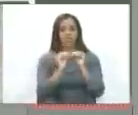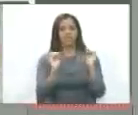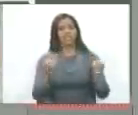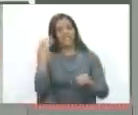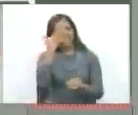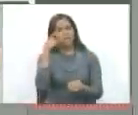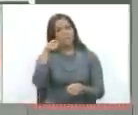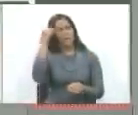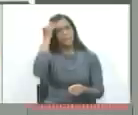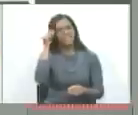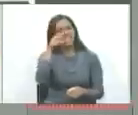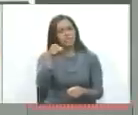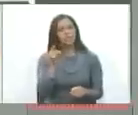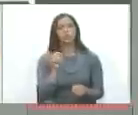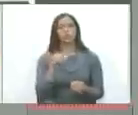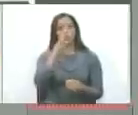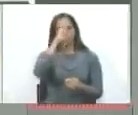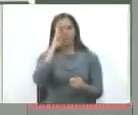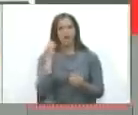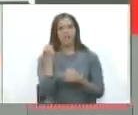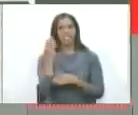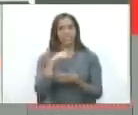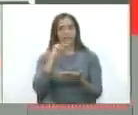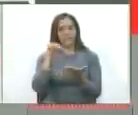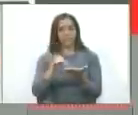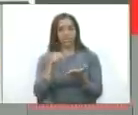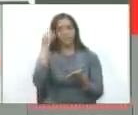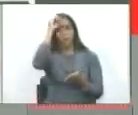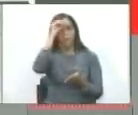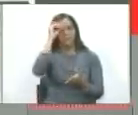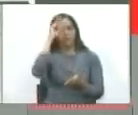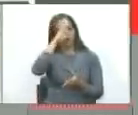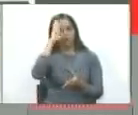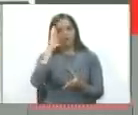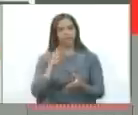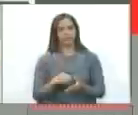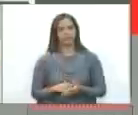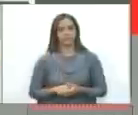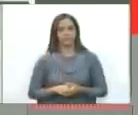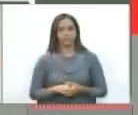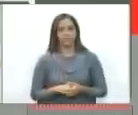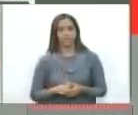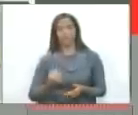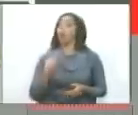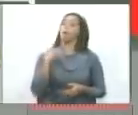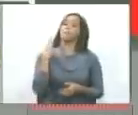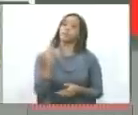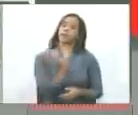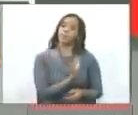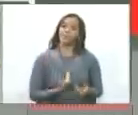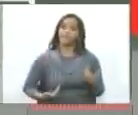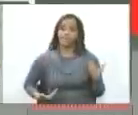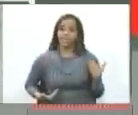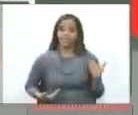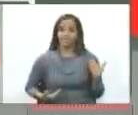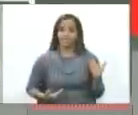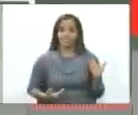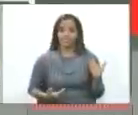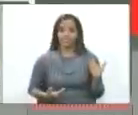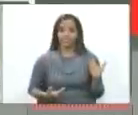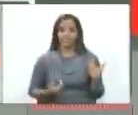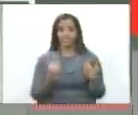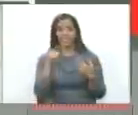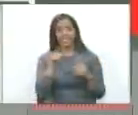ti lo que ha sucedido en la Asamblea? ¿Cuál es tu opinión, Diosdado? Primero, presidente, que eso